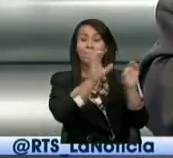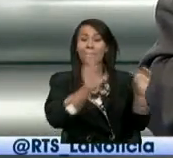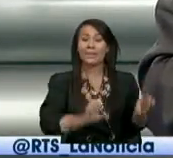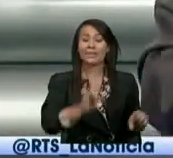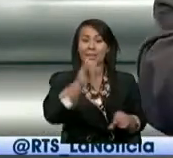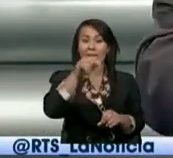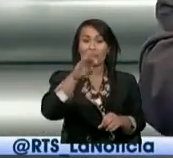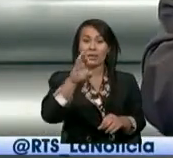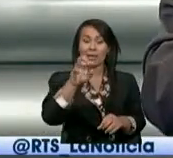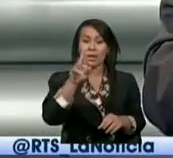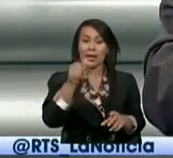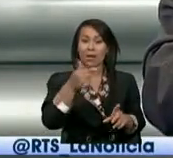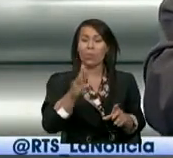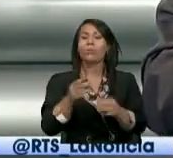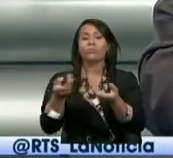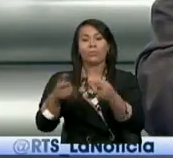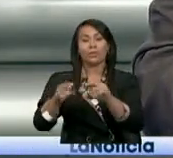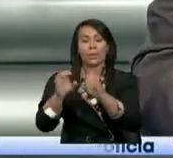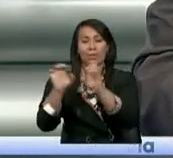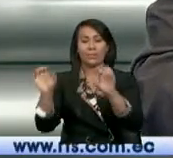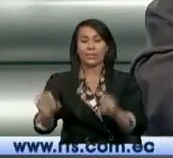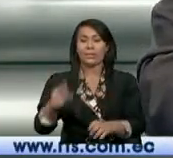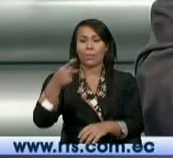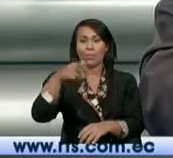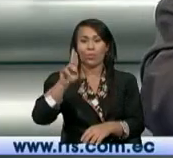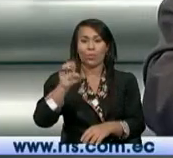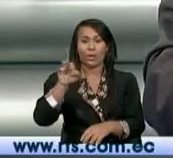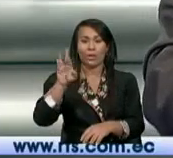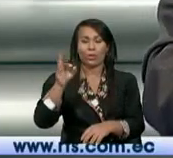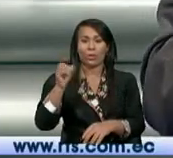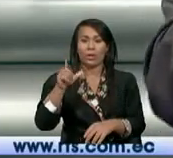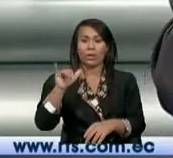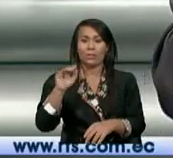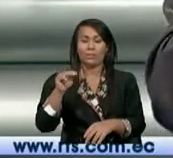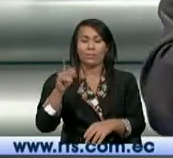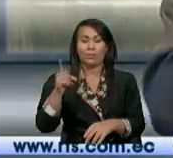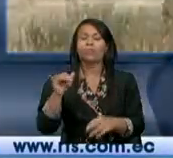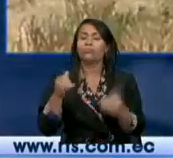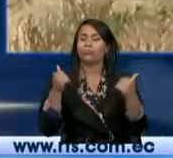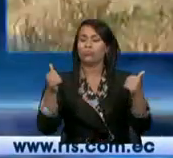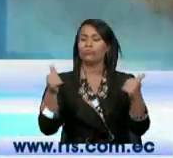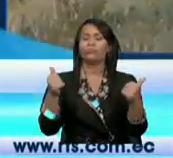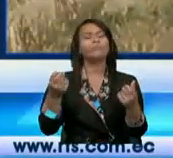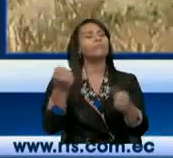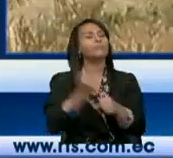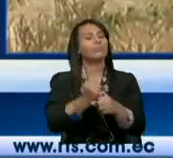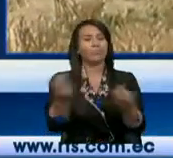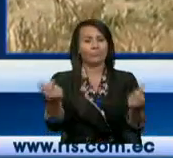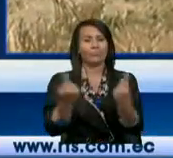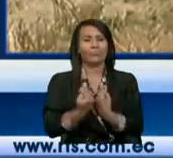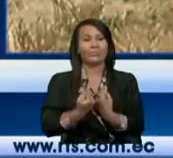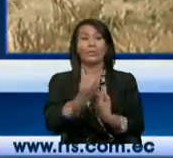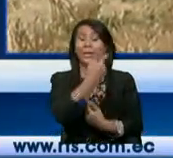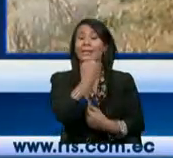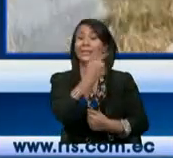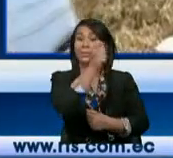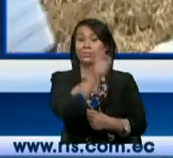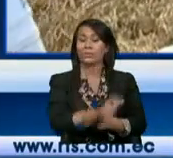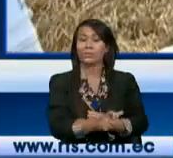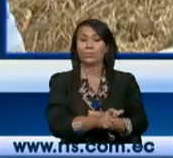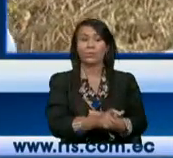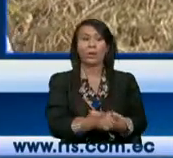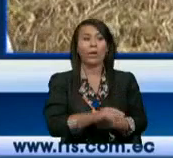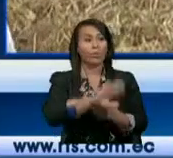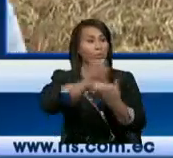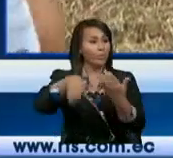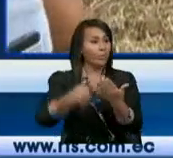bien. Previniendo, prever es mejor que lamentar, muy bien. Y lo que dice Carla Aguas, ¿no? Se